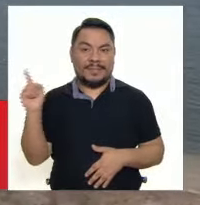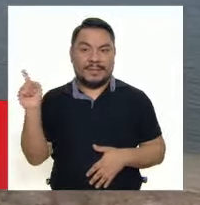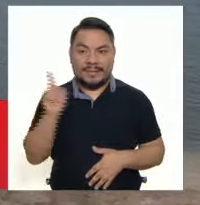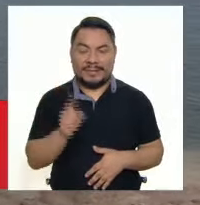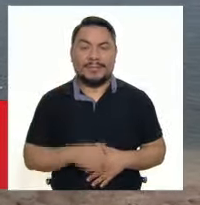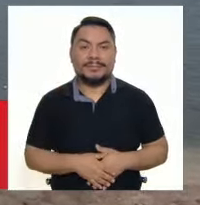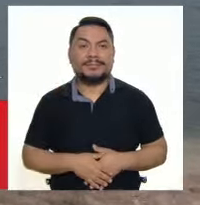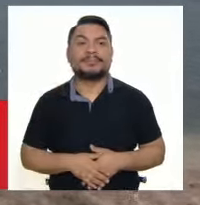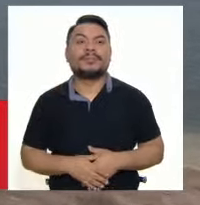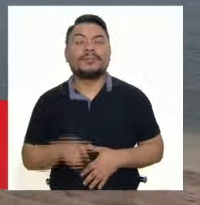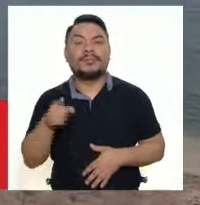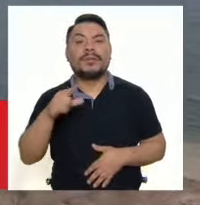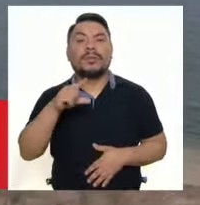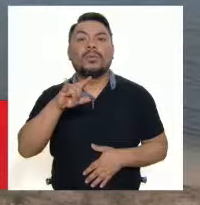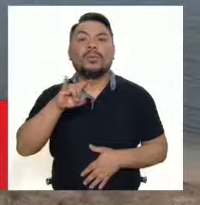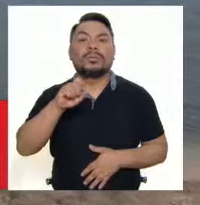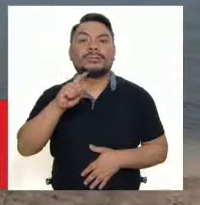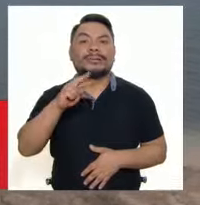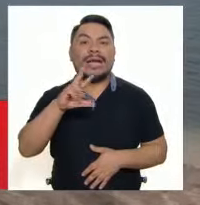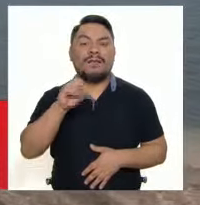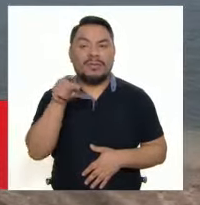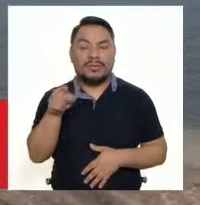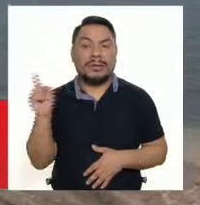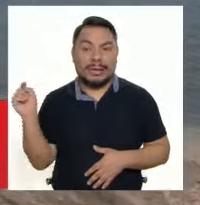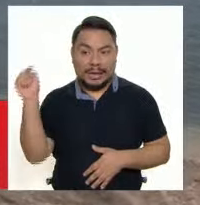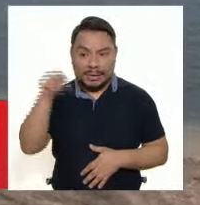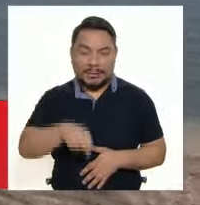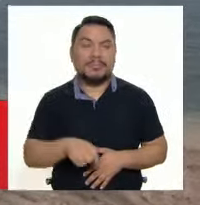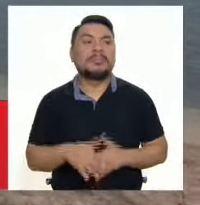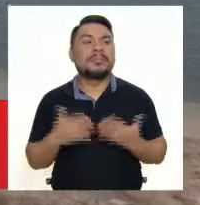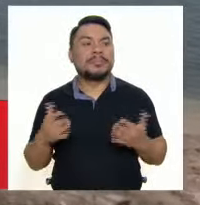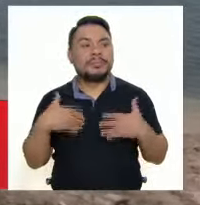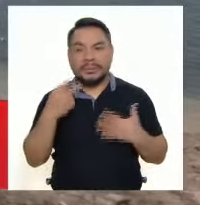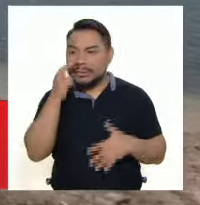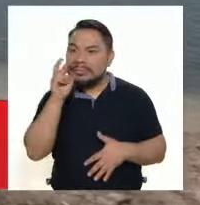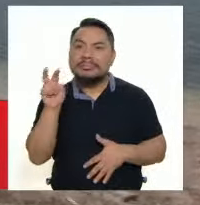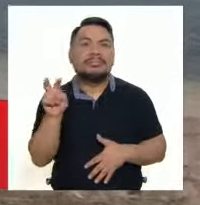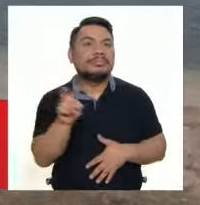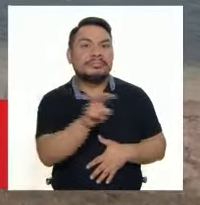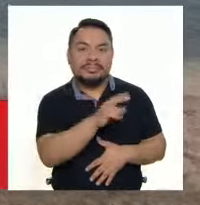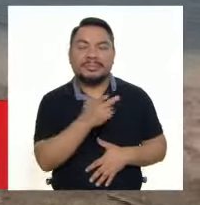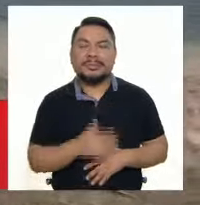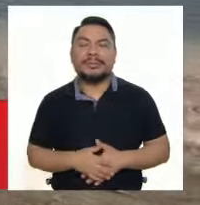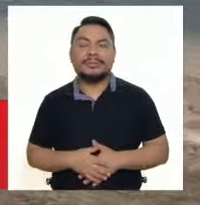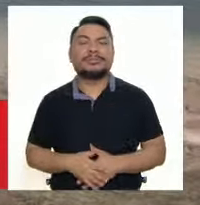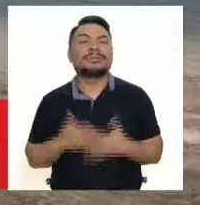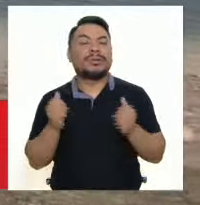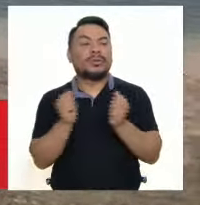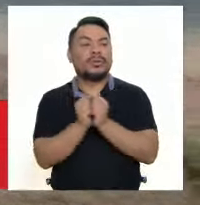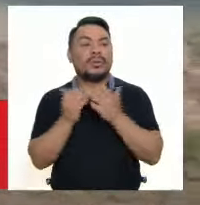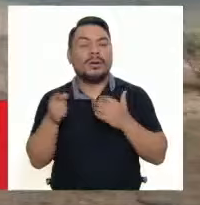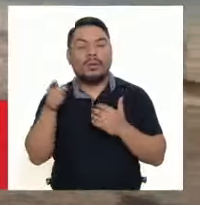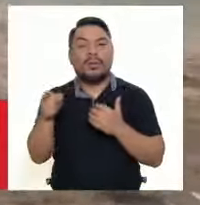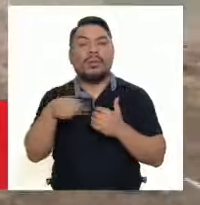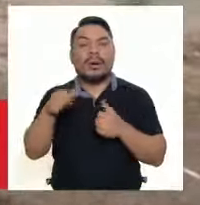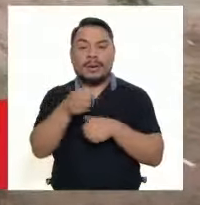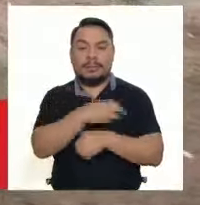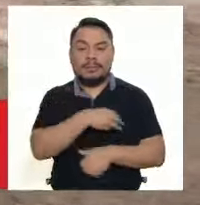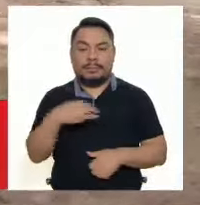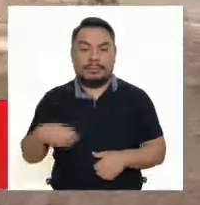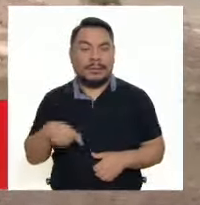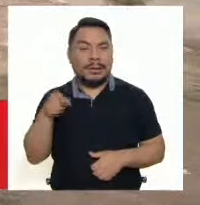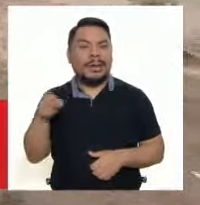Ministros, Gustavo Adriansen, quien ha venido a hacer una supervisión junto a la